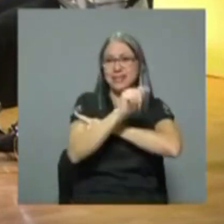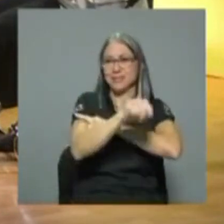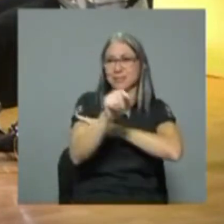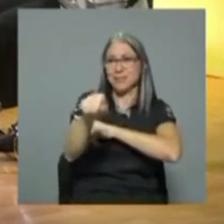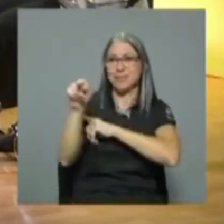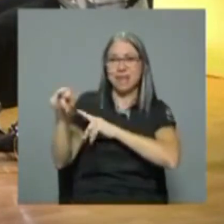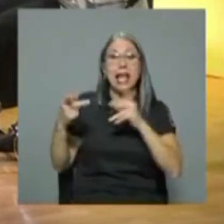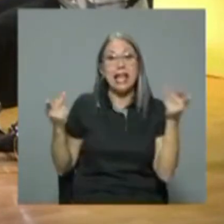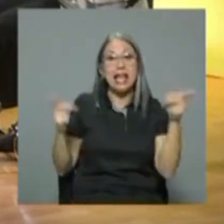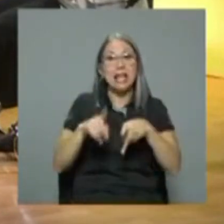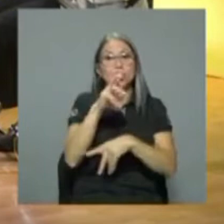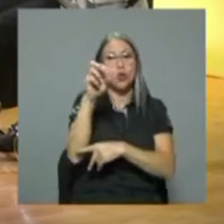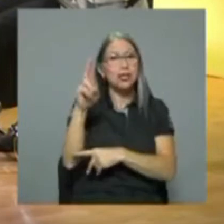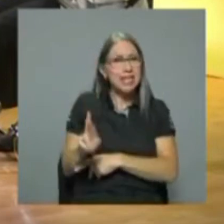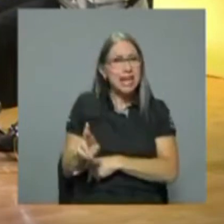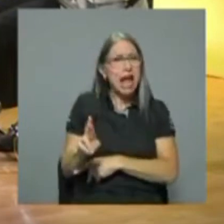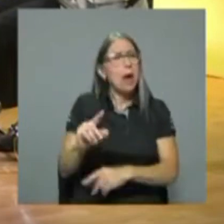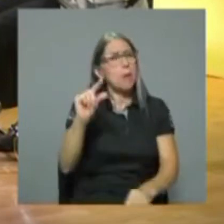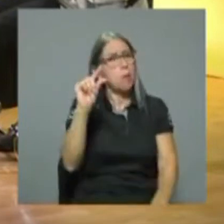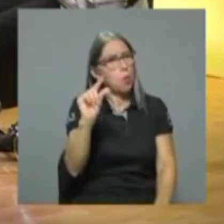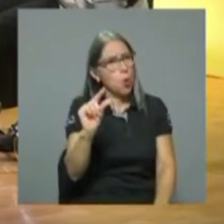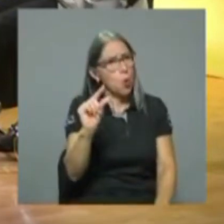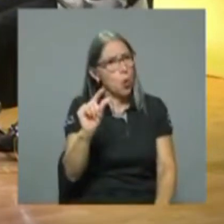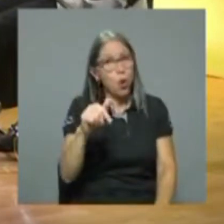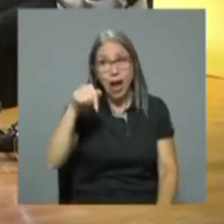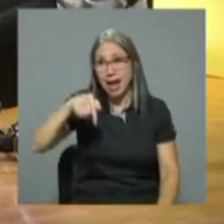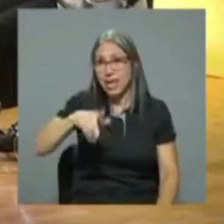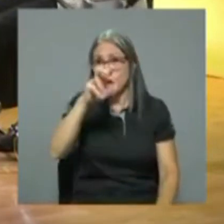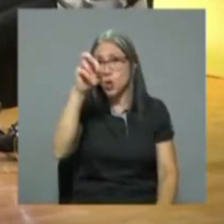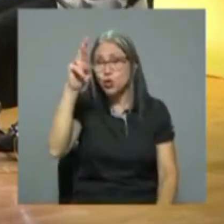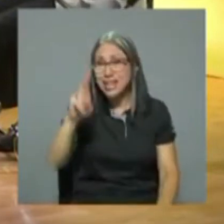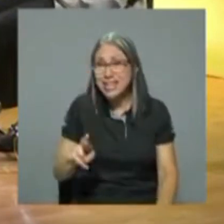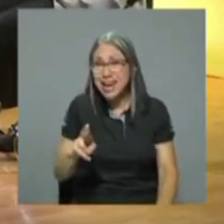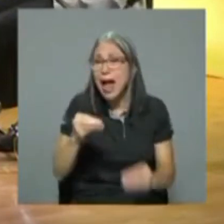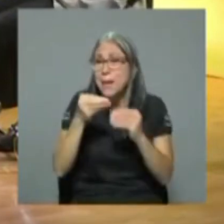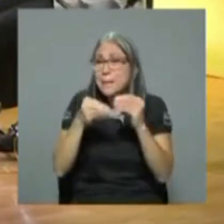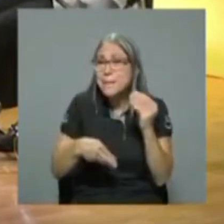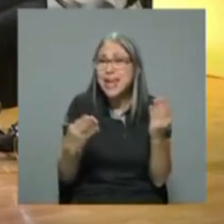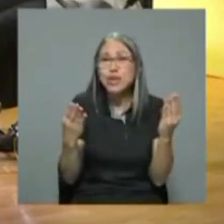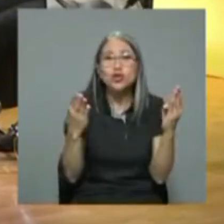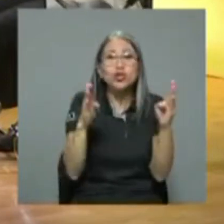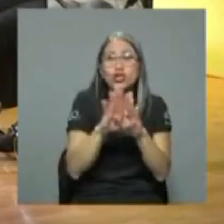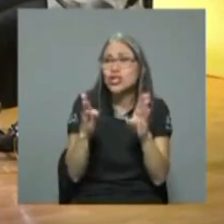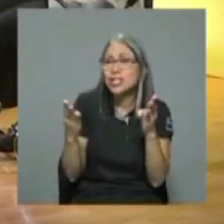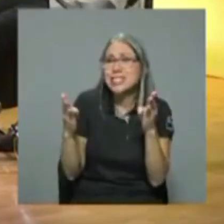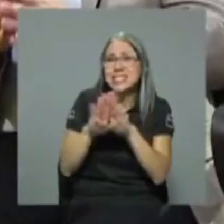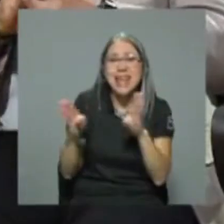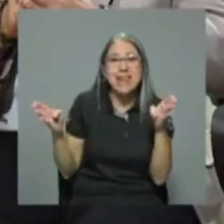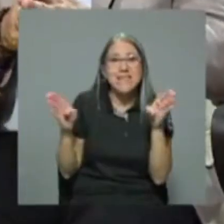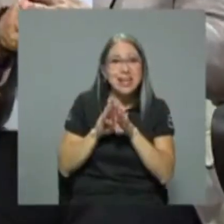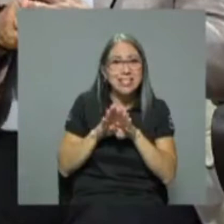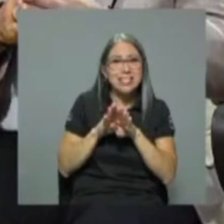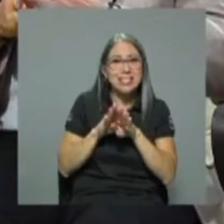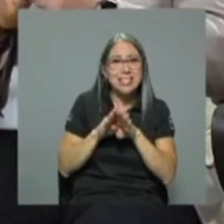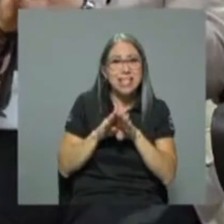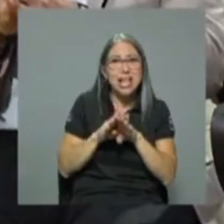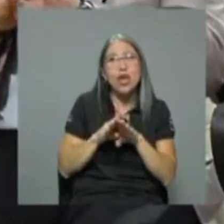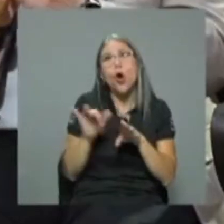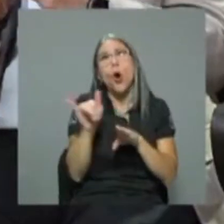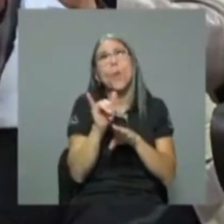muy poco. Fue de los países donde menos cierres hubo, donde no se podía operar en todo el día. Sí